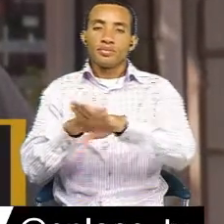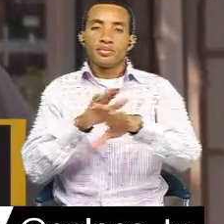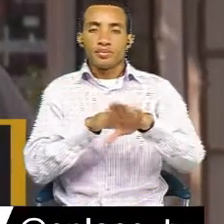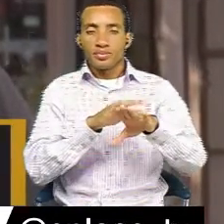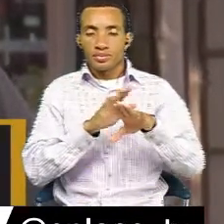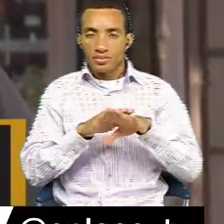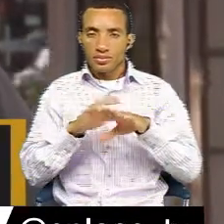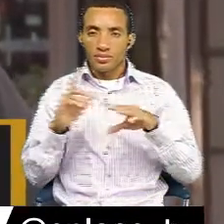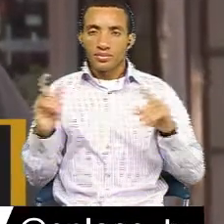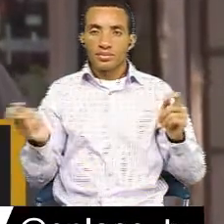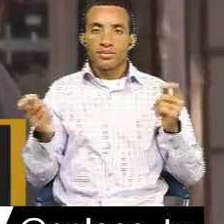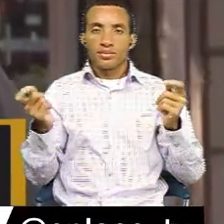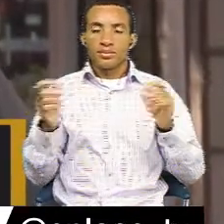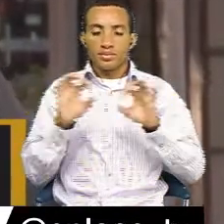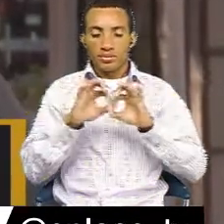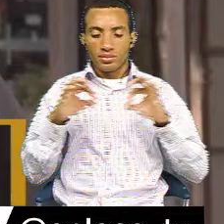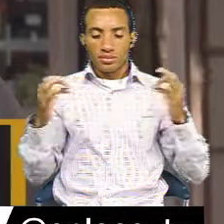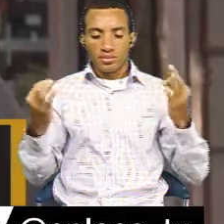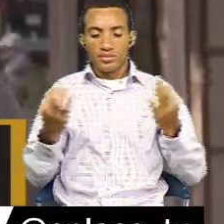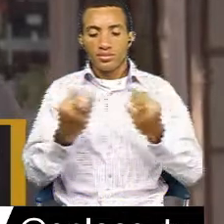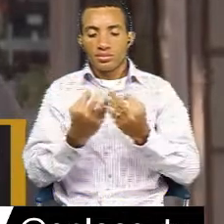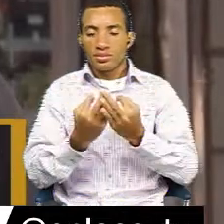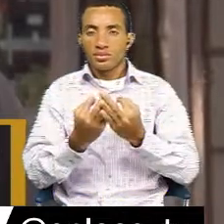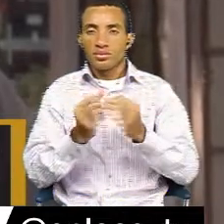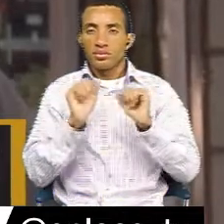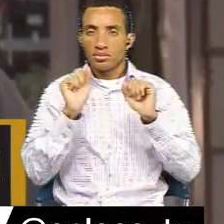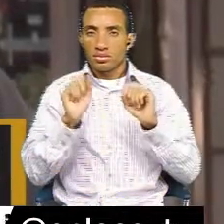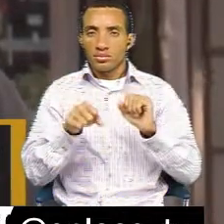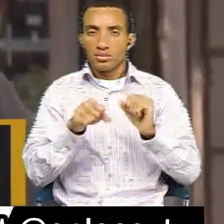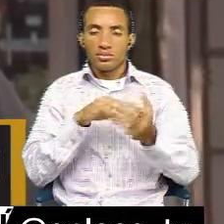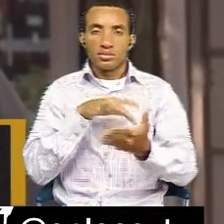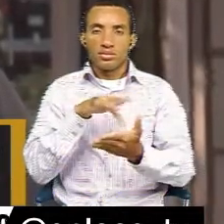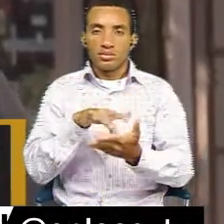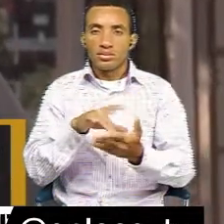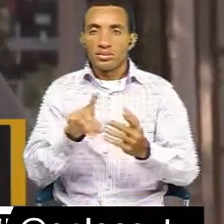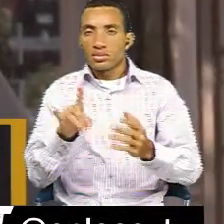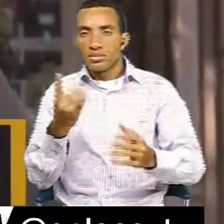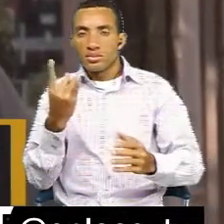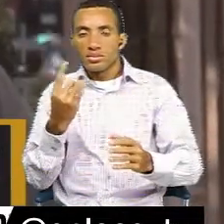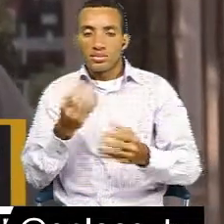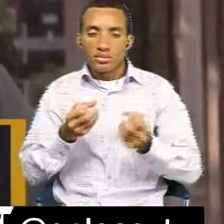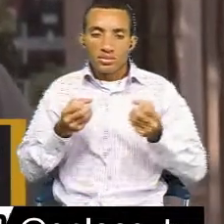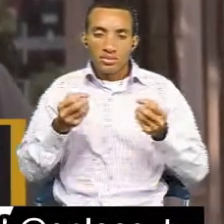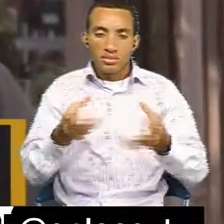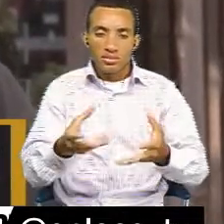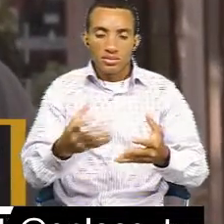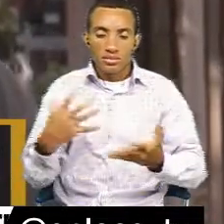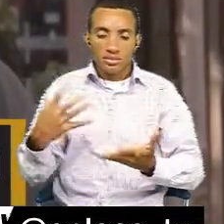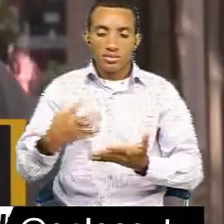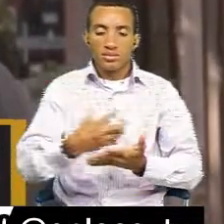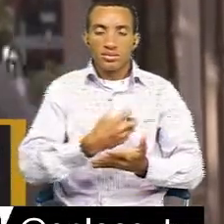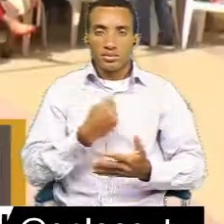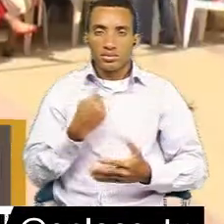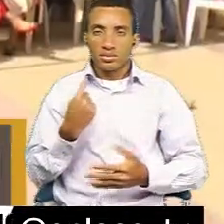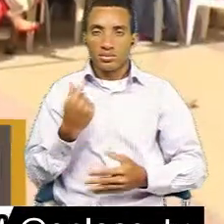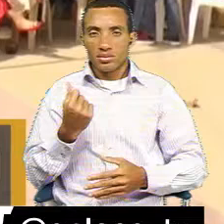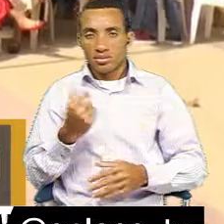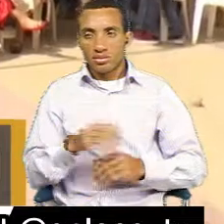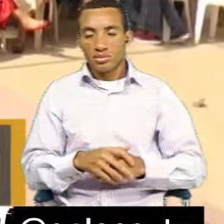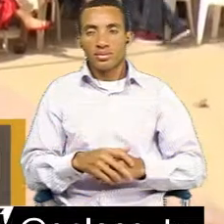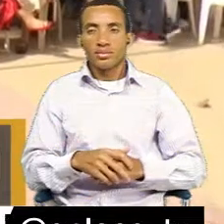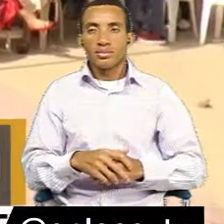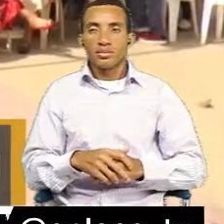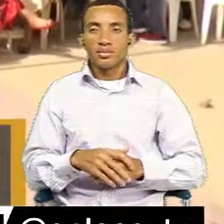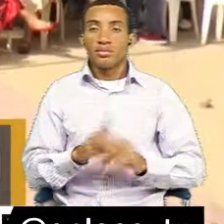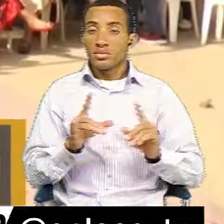promocionando para que como familia podamos participar y a la vez pues podamos aportar para recoger los fondos para la construcción de nuestro templo. Los interesados